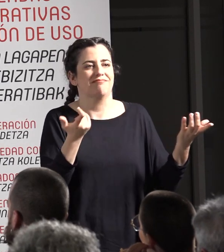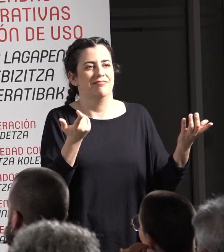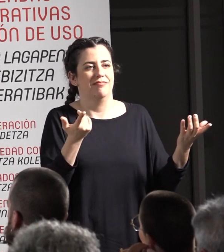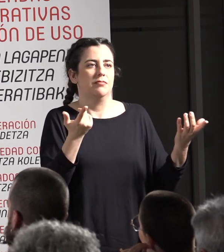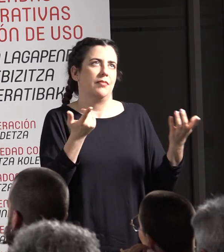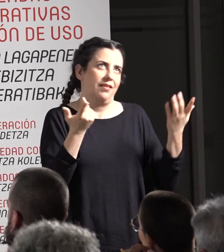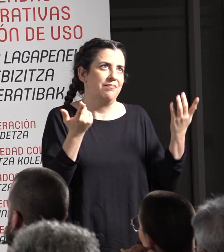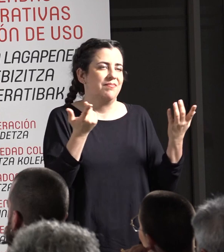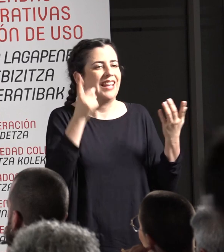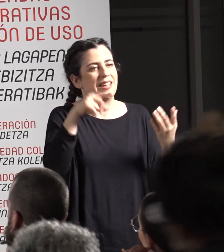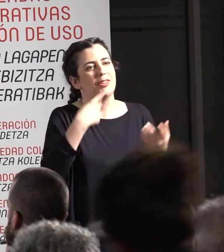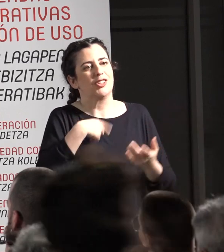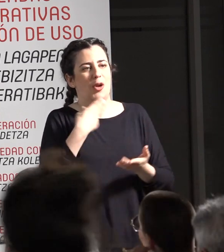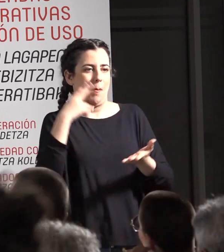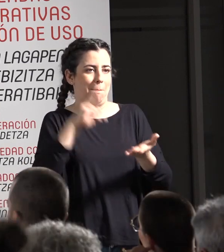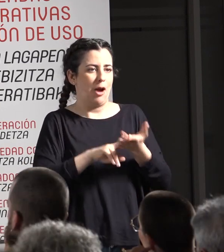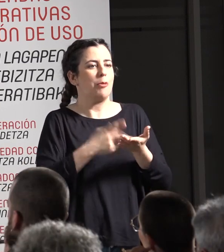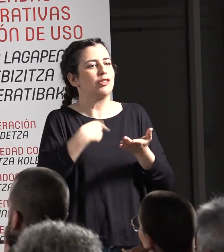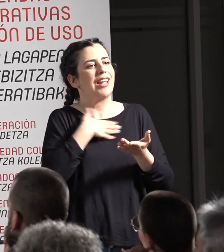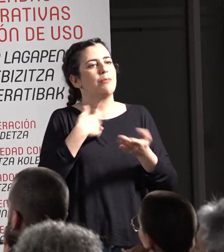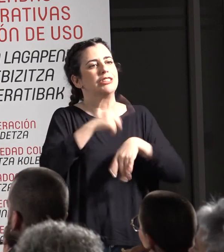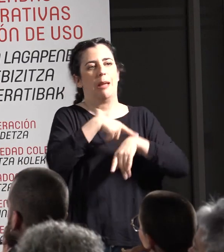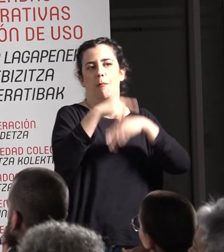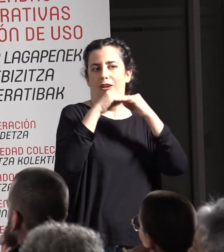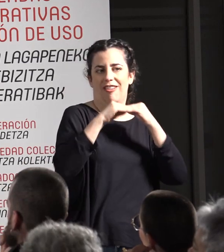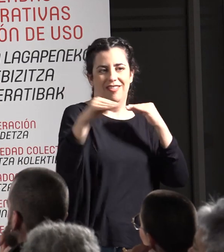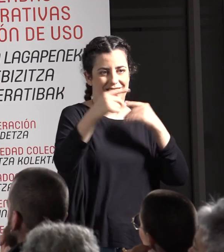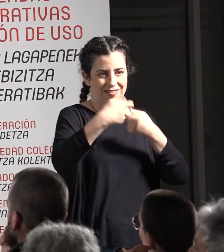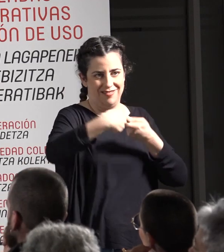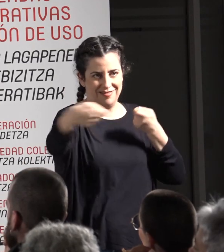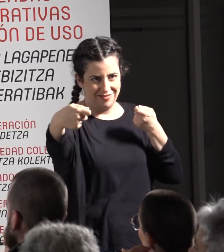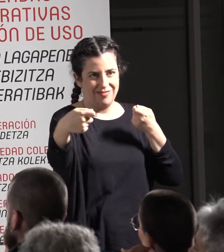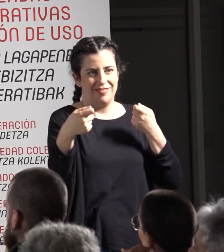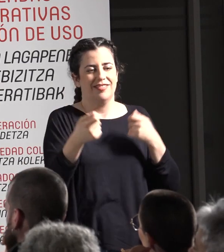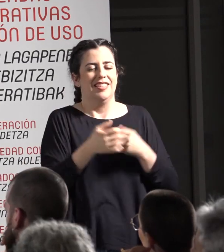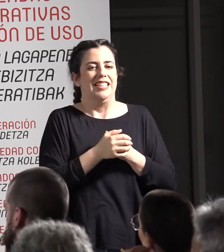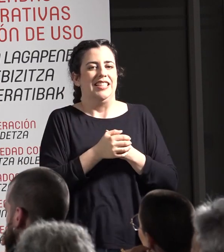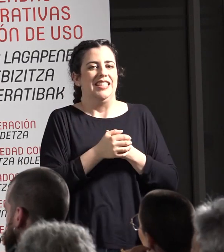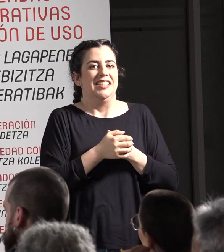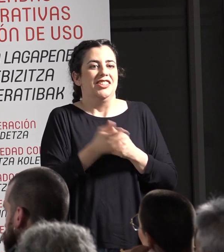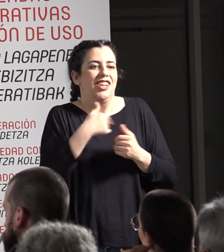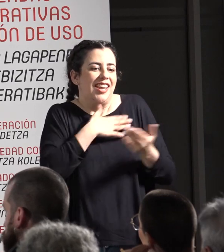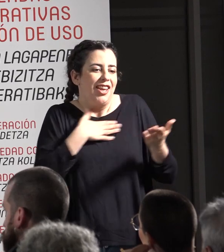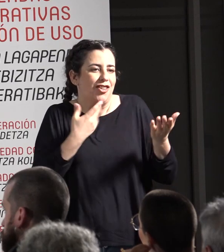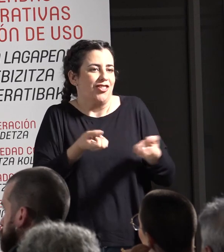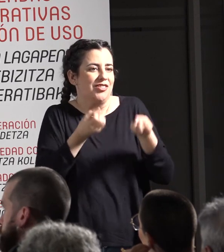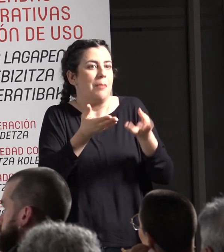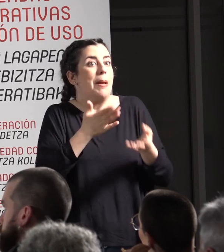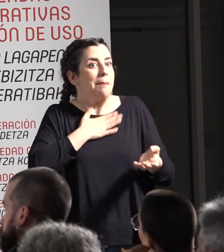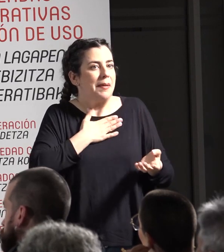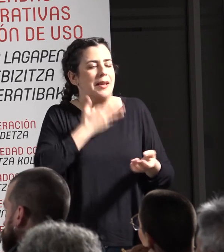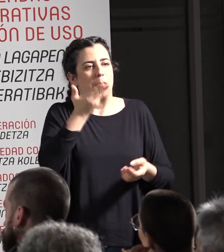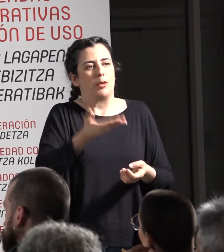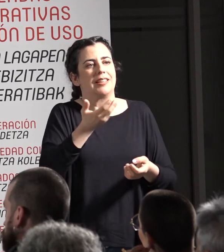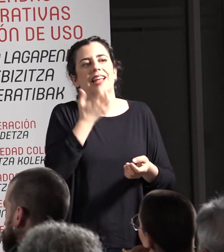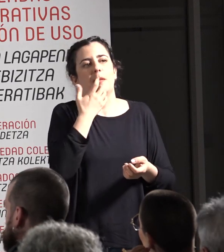que pretendemos ser viable en el tiempo, dentro de lo que podemos hacer. Pero os quería comentar que para mí es importante que se hizo